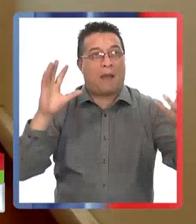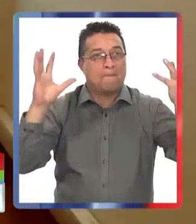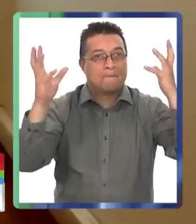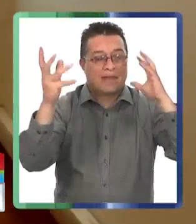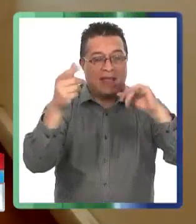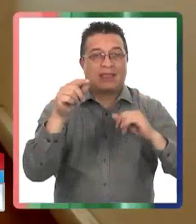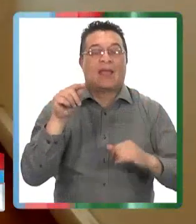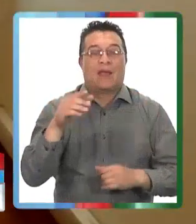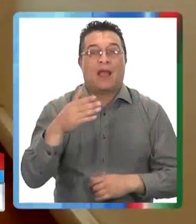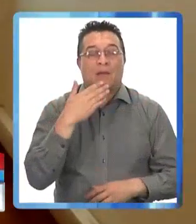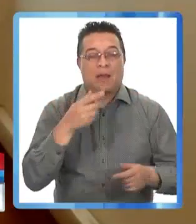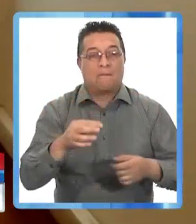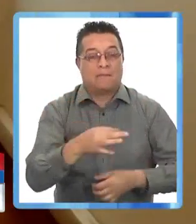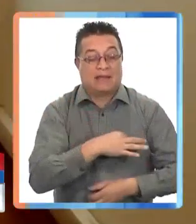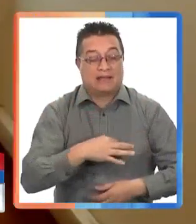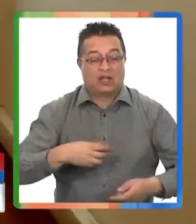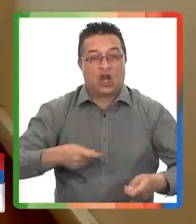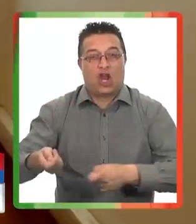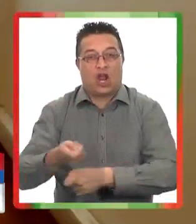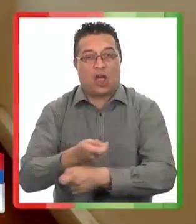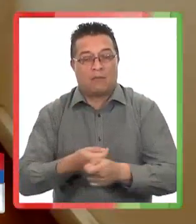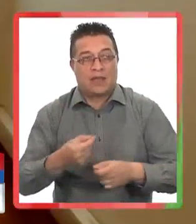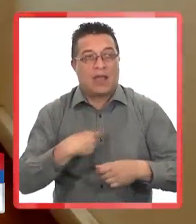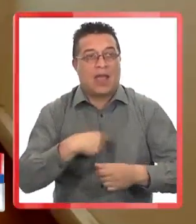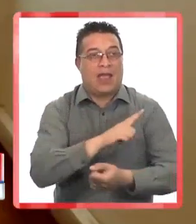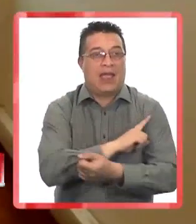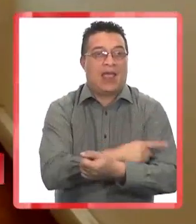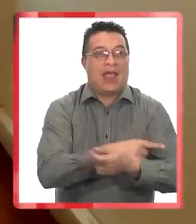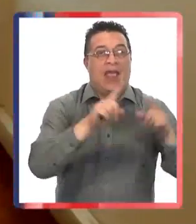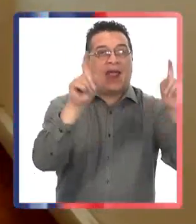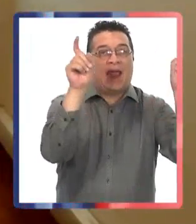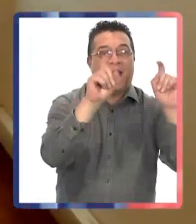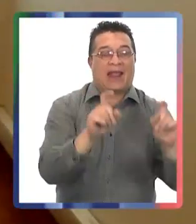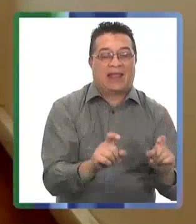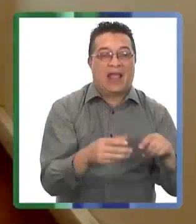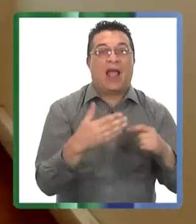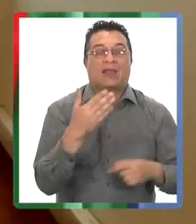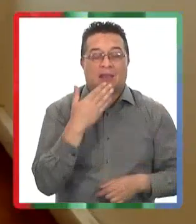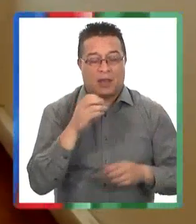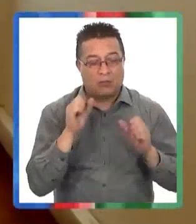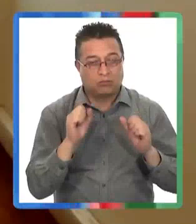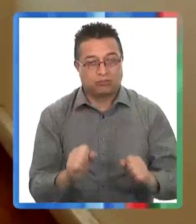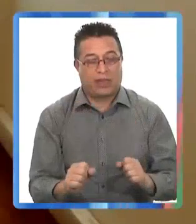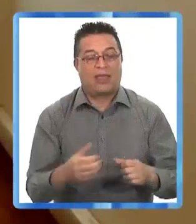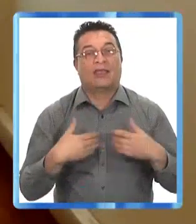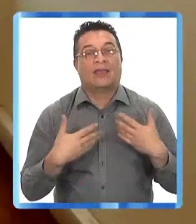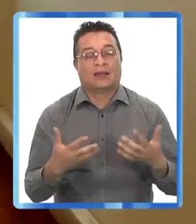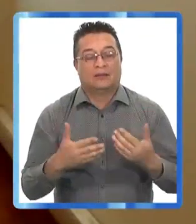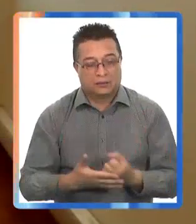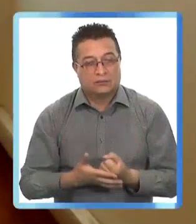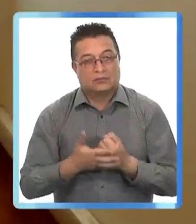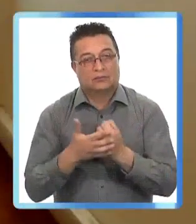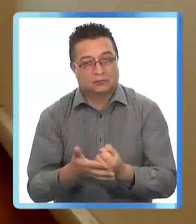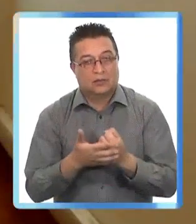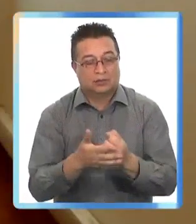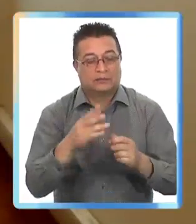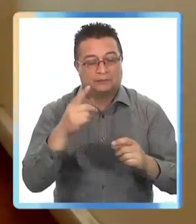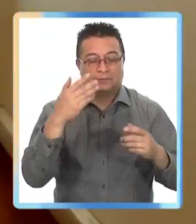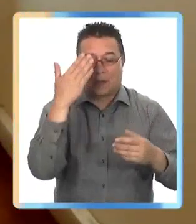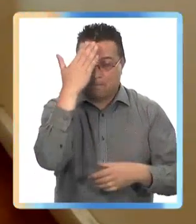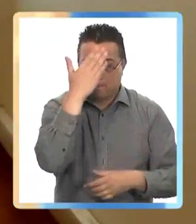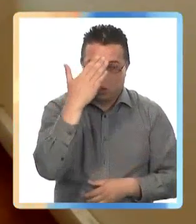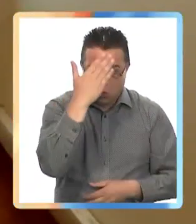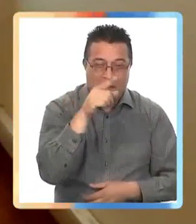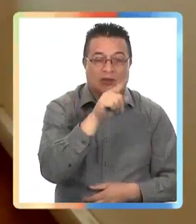Ministerio de Economía, de Energía, en el sentido de poder abordar integralmente en el fondo estas